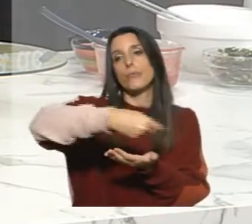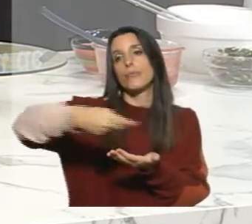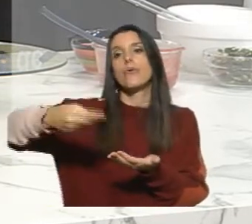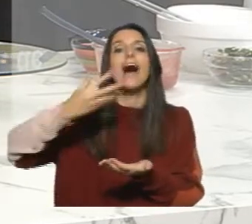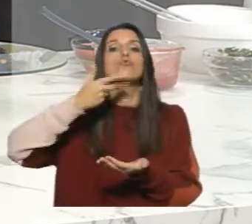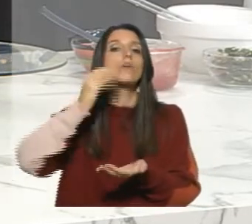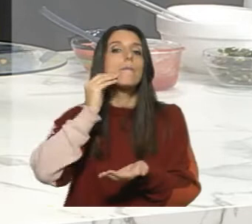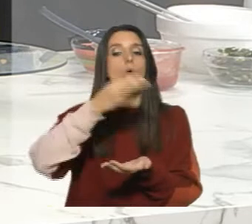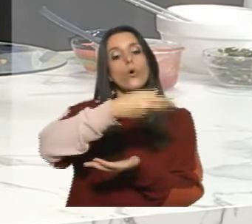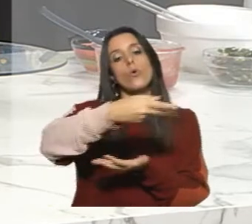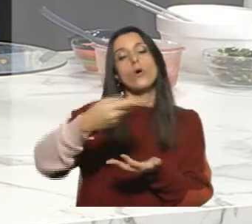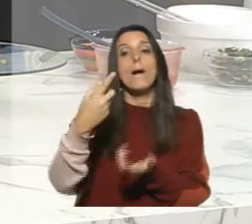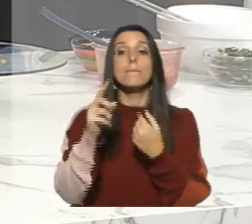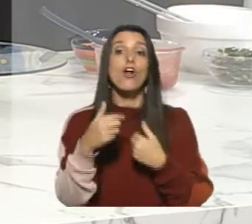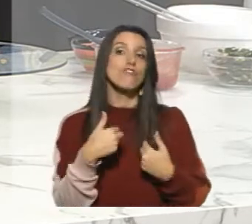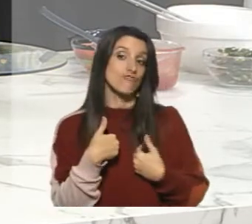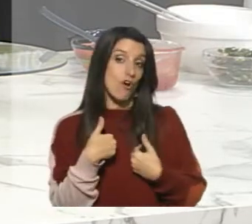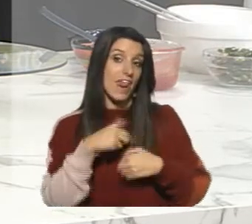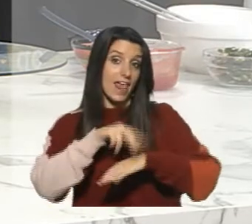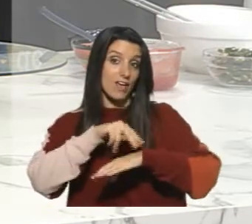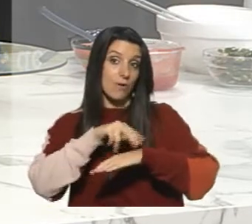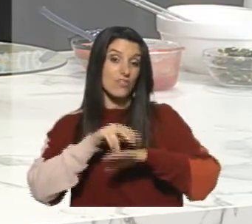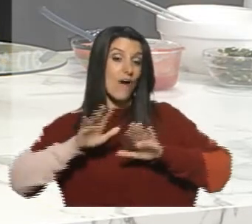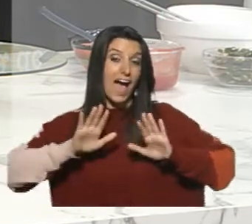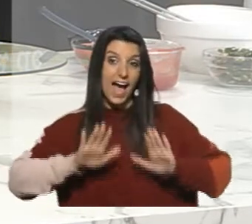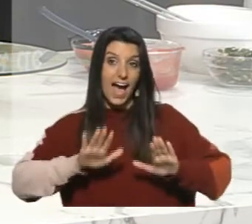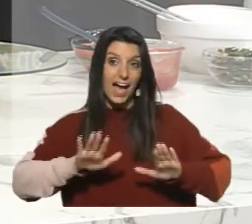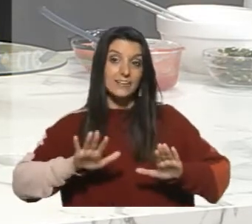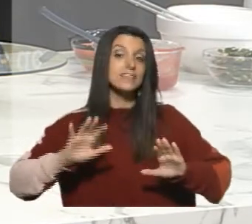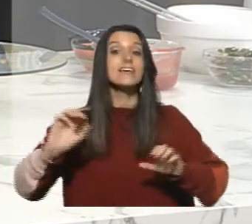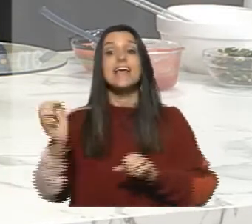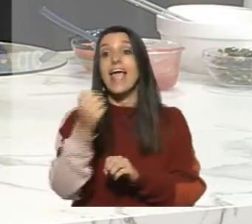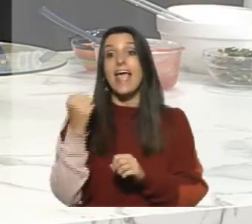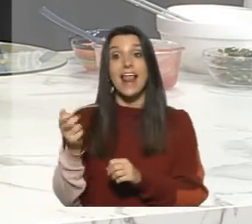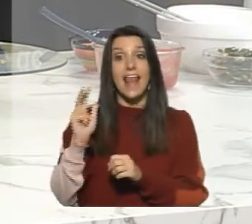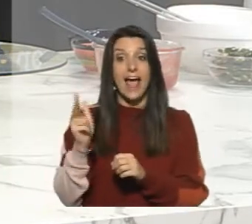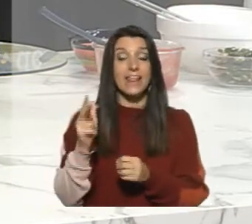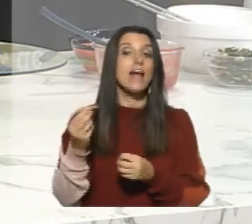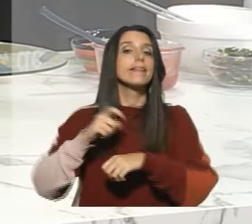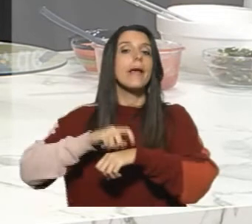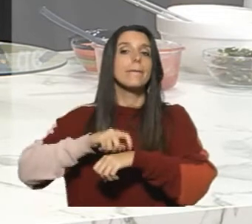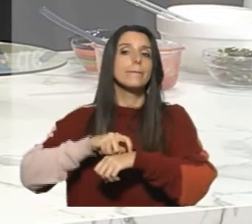Todo por encima. Pero lo que yo sí te recomiendo es que así como está, vos lo lleves a frío. Bien. ¿Cuánto?